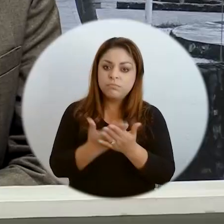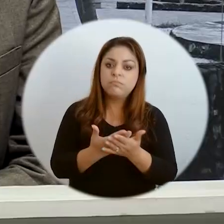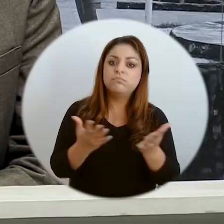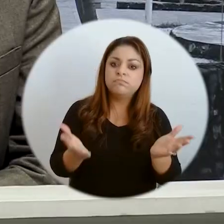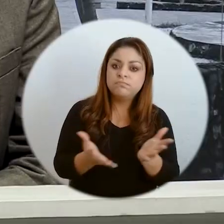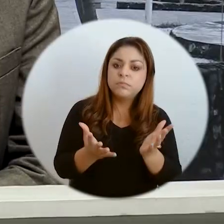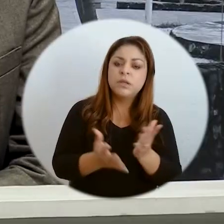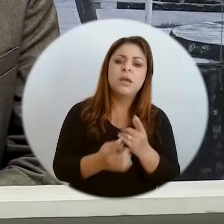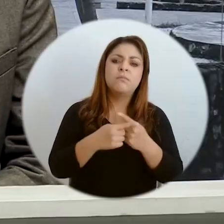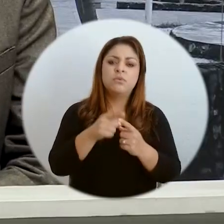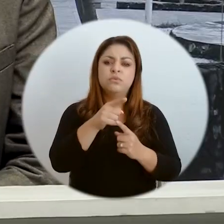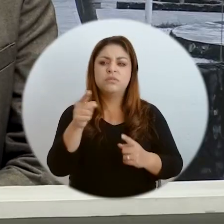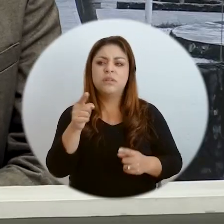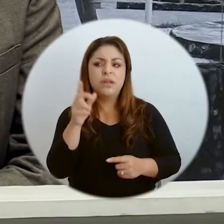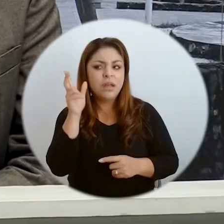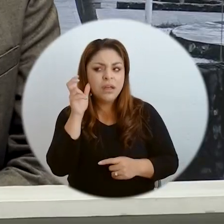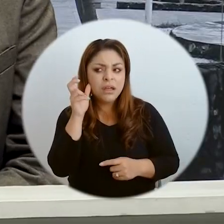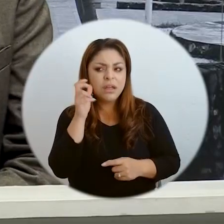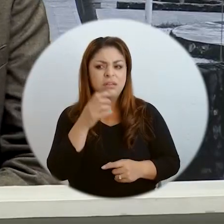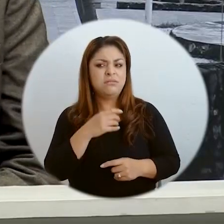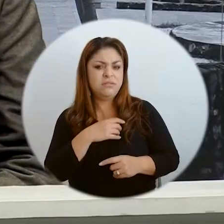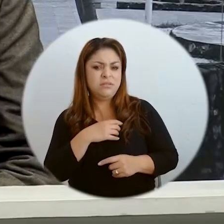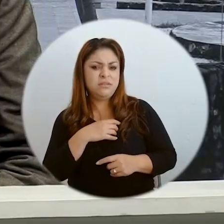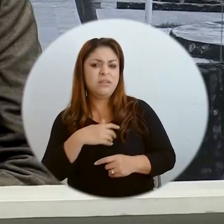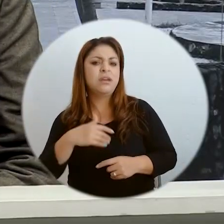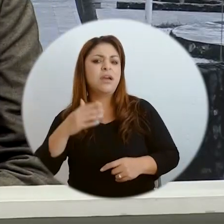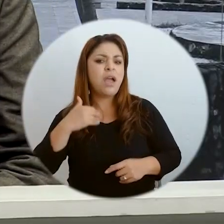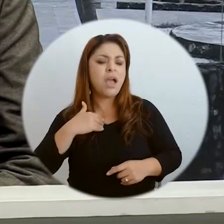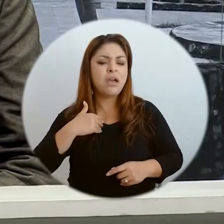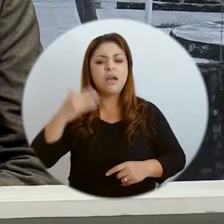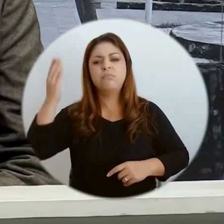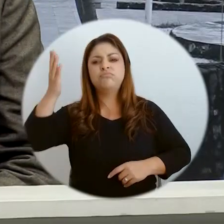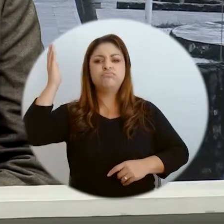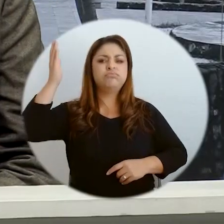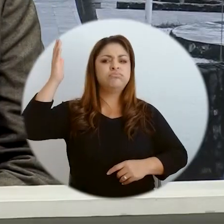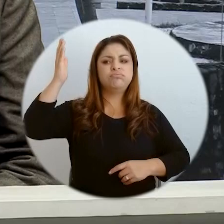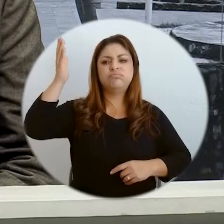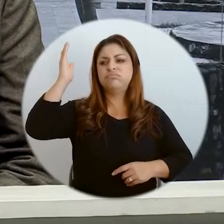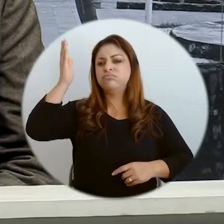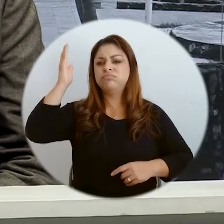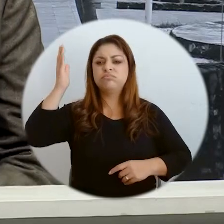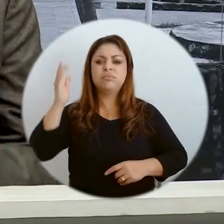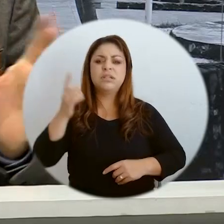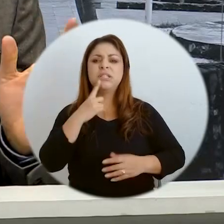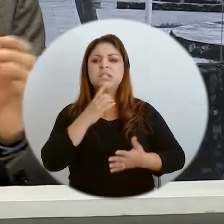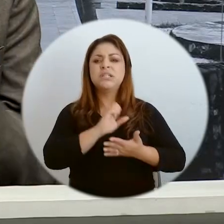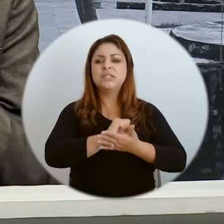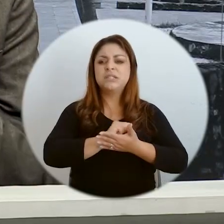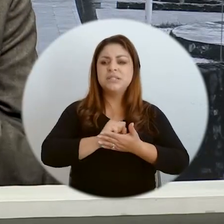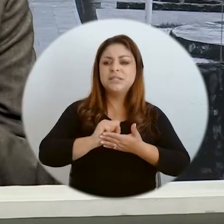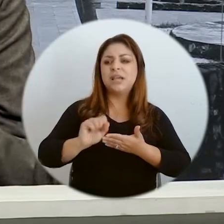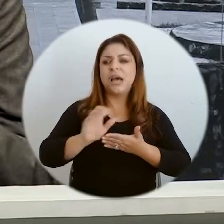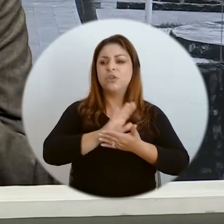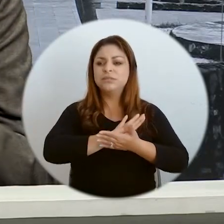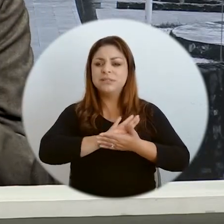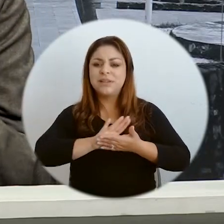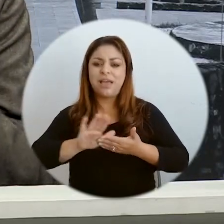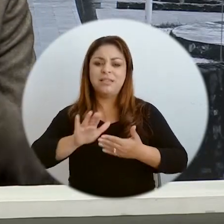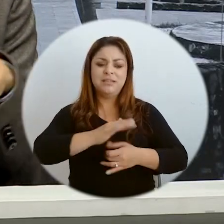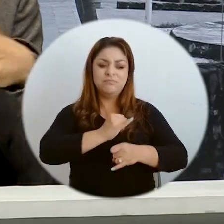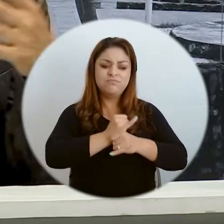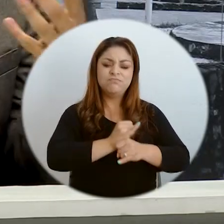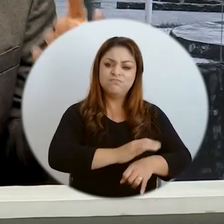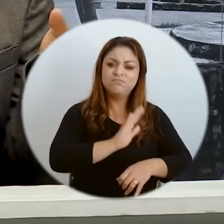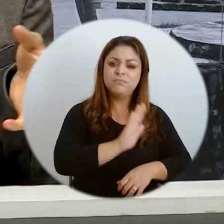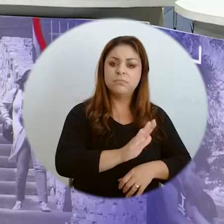pero cuando escuchamos, por ejemplo, que hay discursos que cuestionan, ¿verdad?, dicen la sacrosanta institucionalidad,